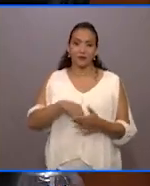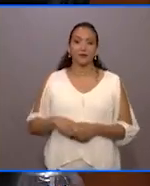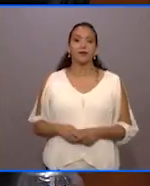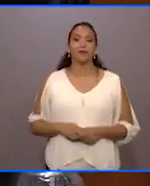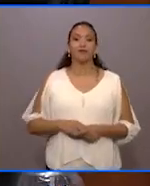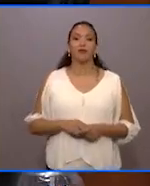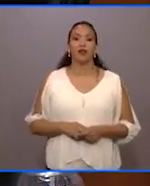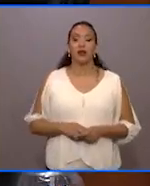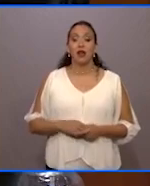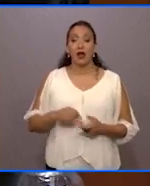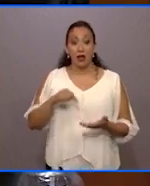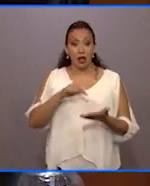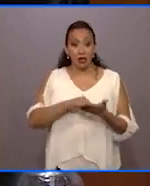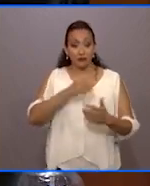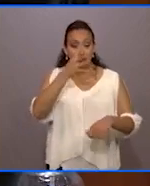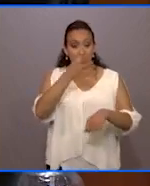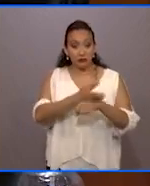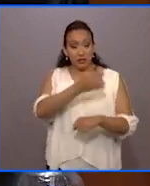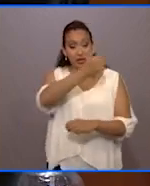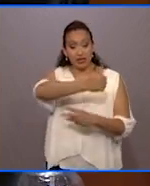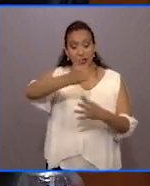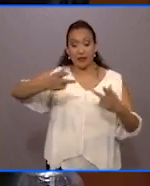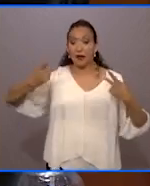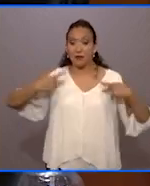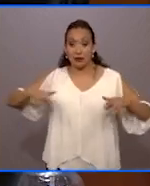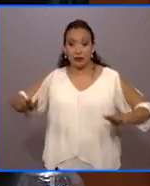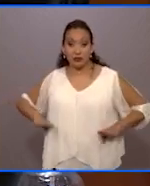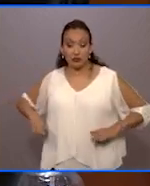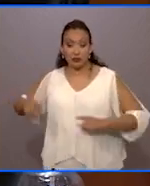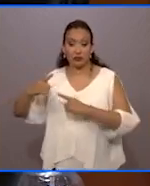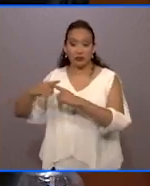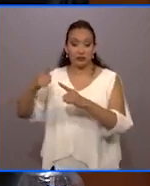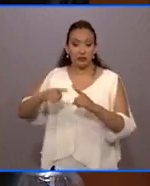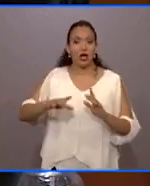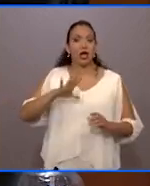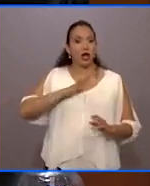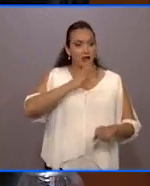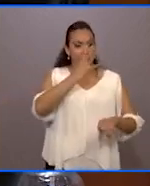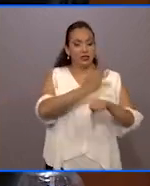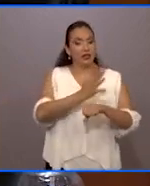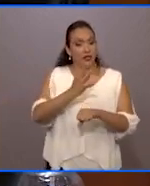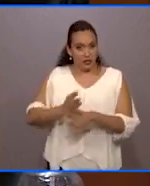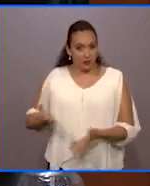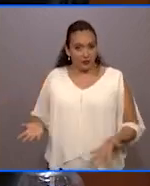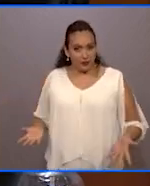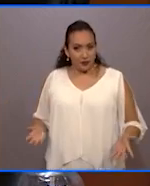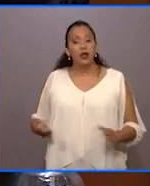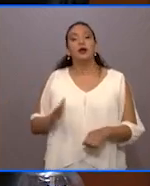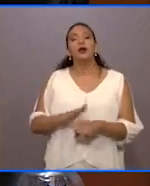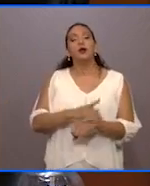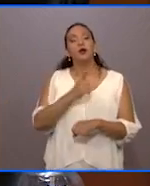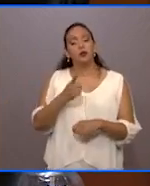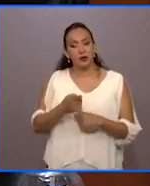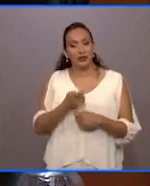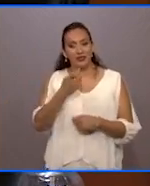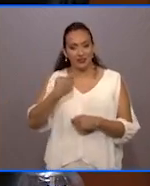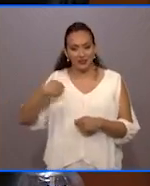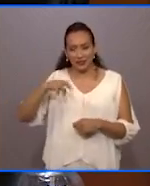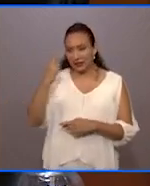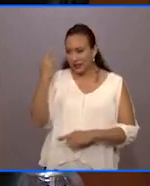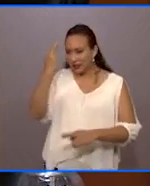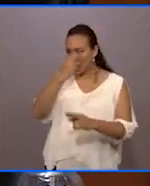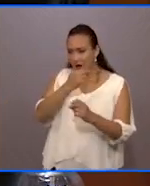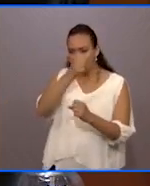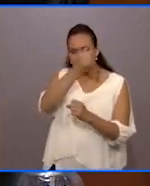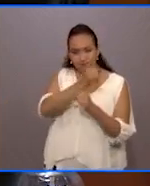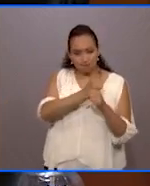de la sanción aplicable a cada conducta reside justamente en un ejercicio de análisis